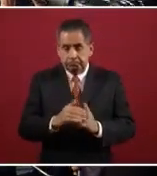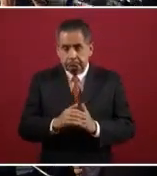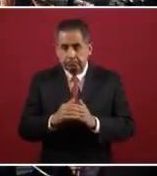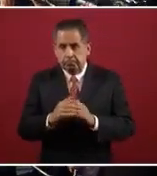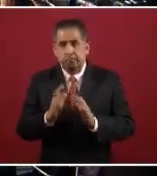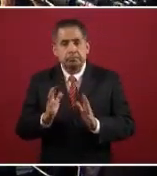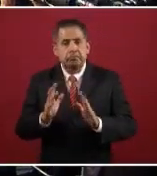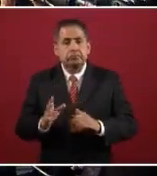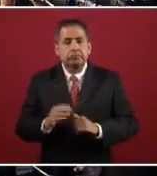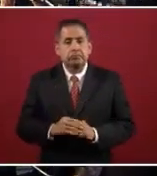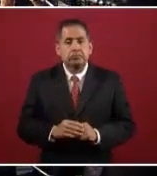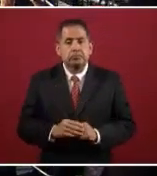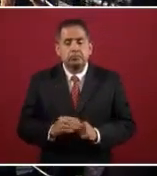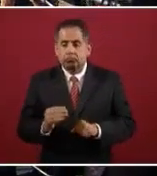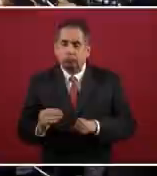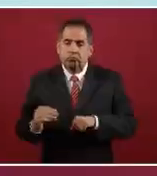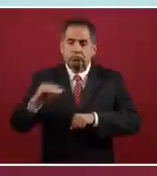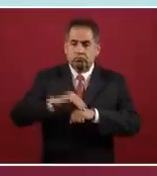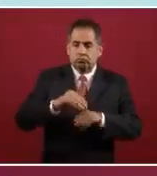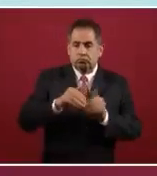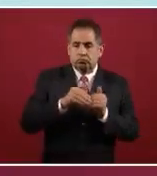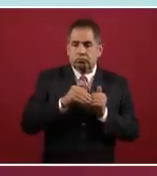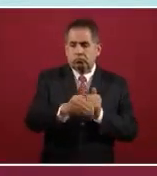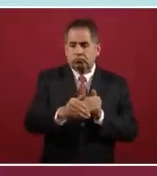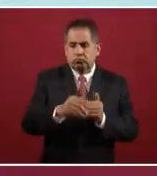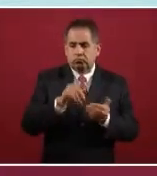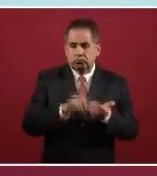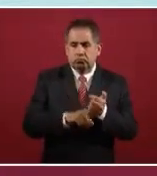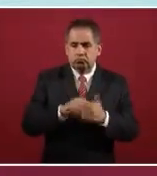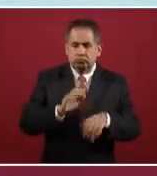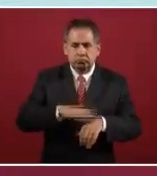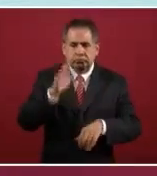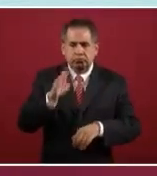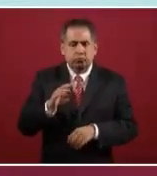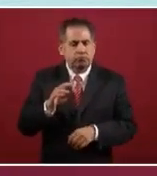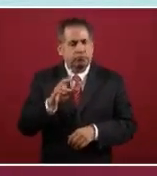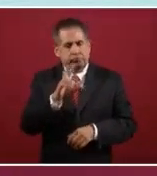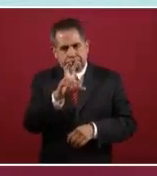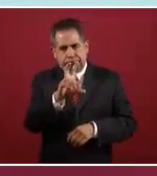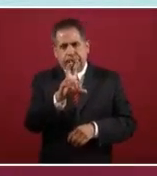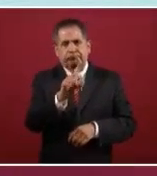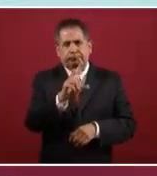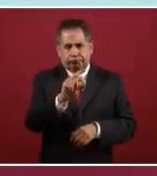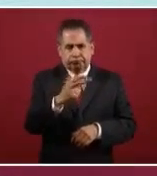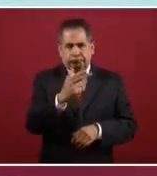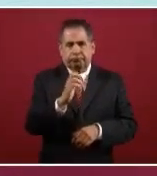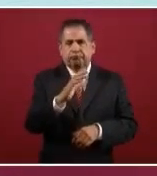pero ya aumentó a 30.